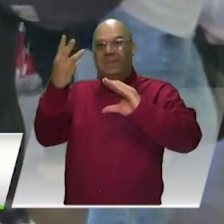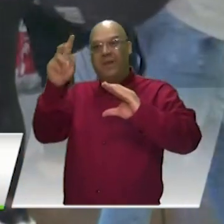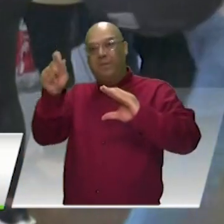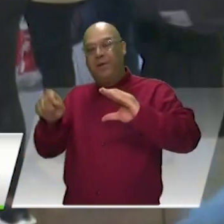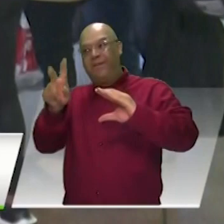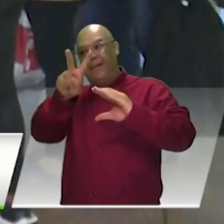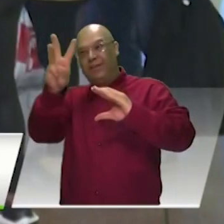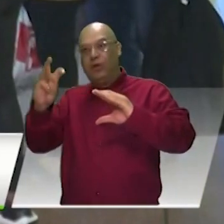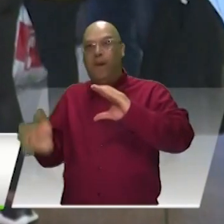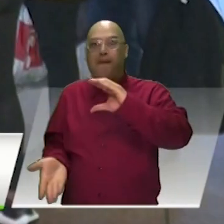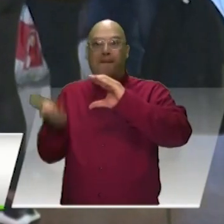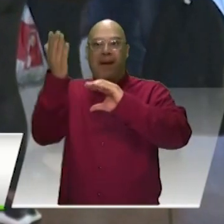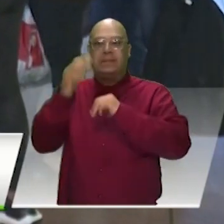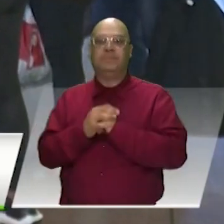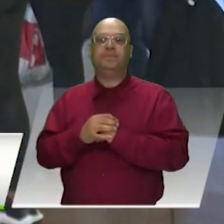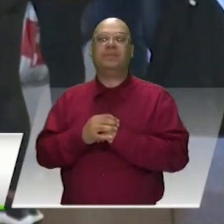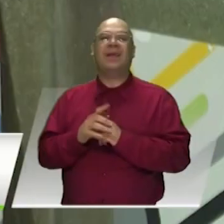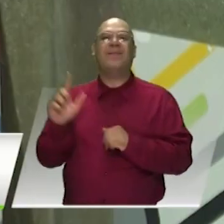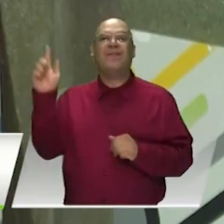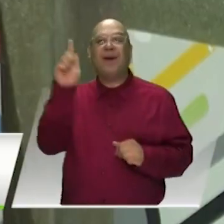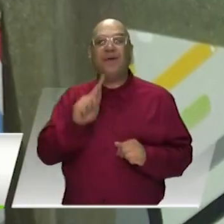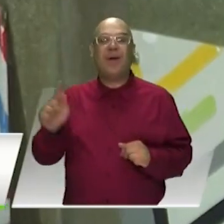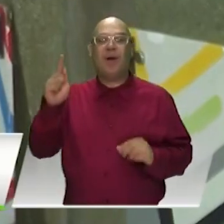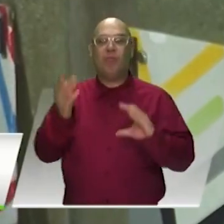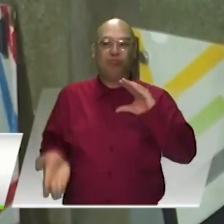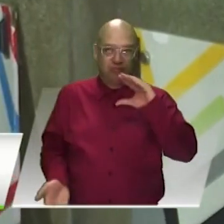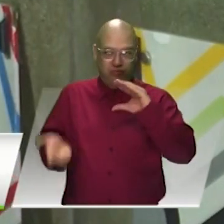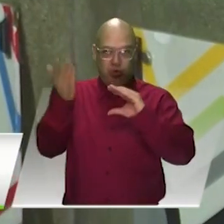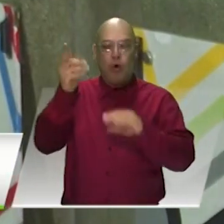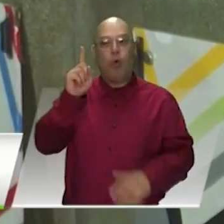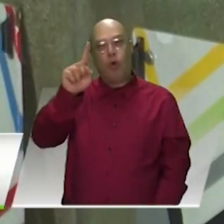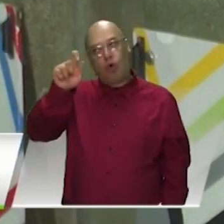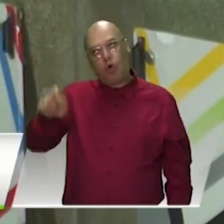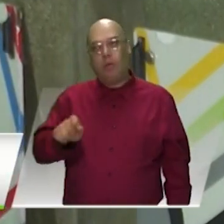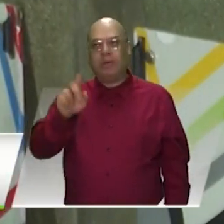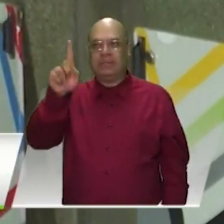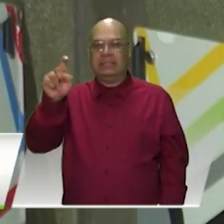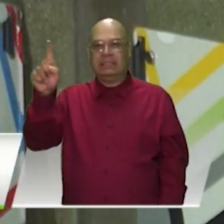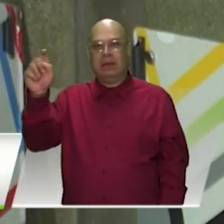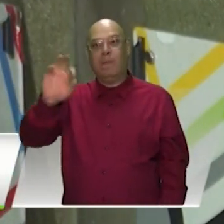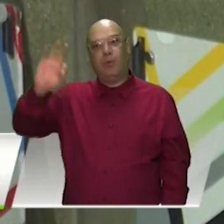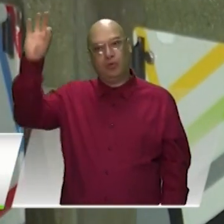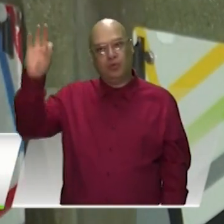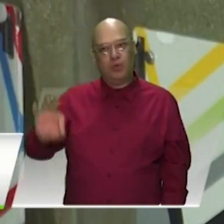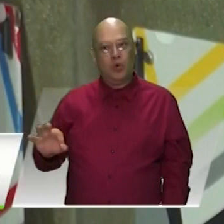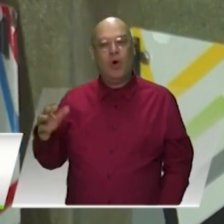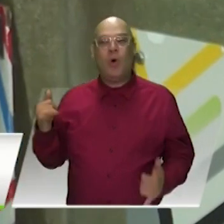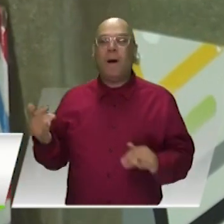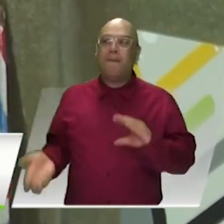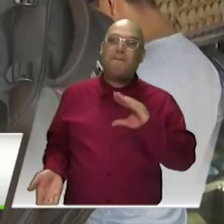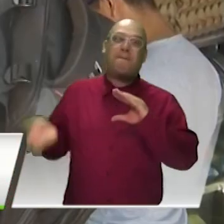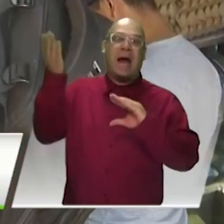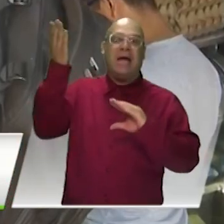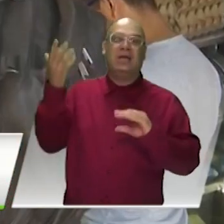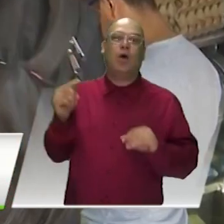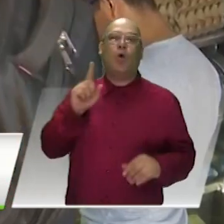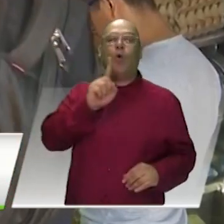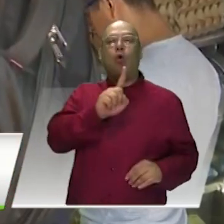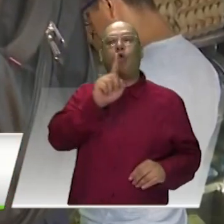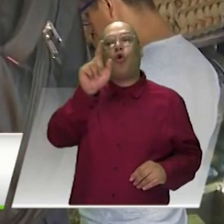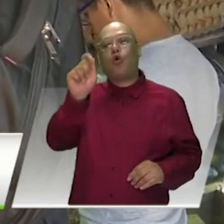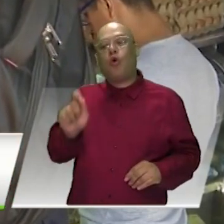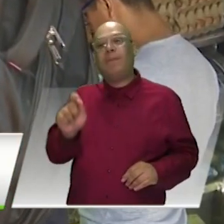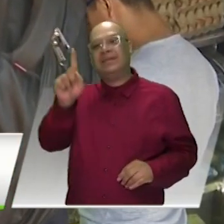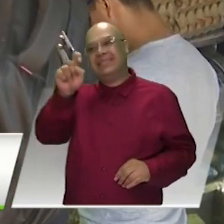subiendo En el segundo mes del año la inflación se ubicó en uno con más 66%, unas cifra superior al uno coma 63